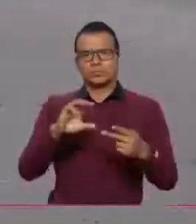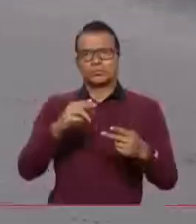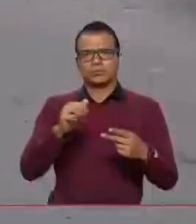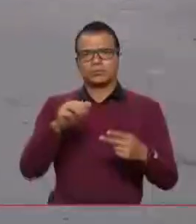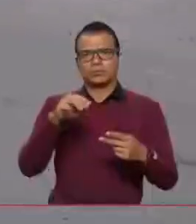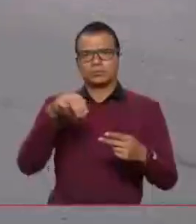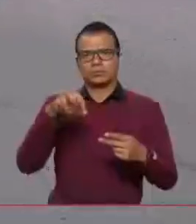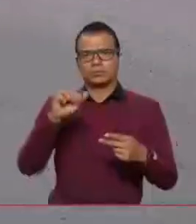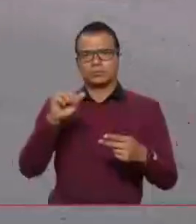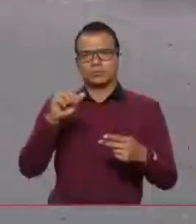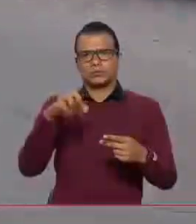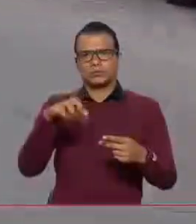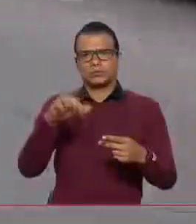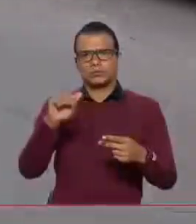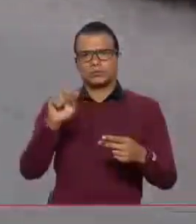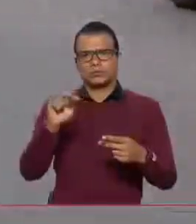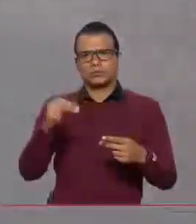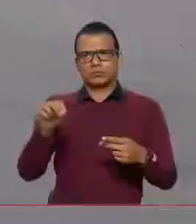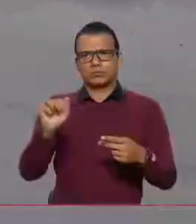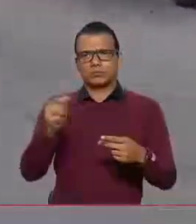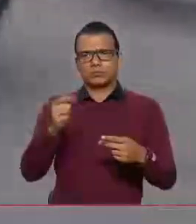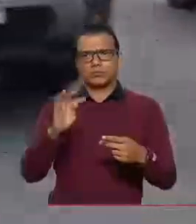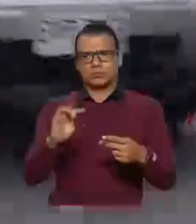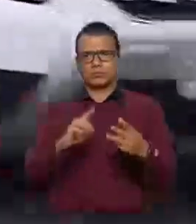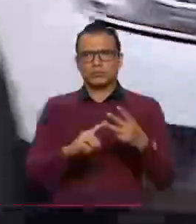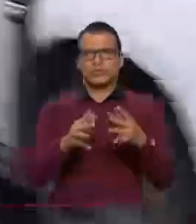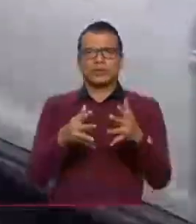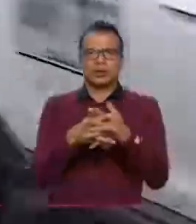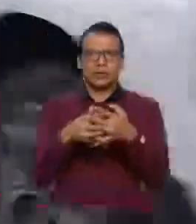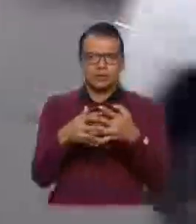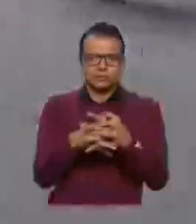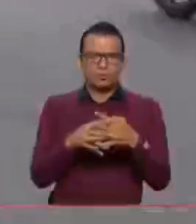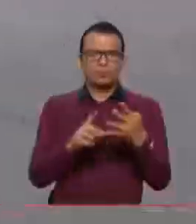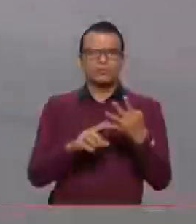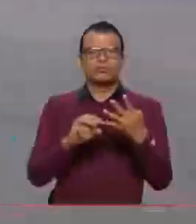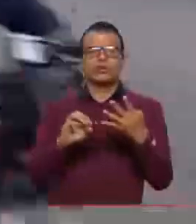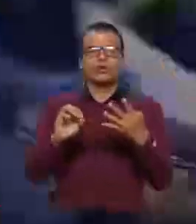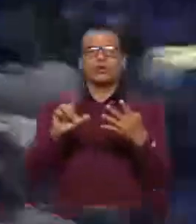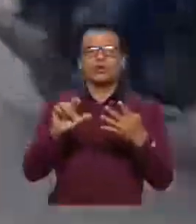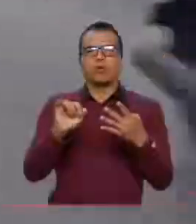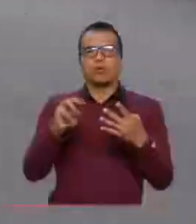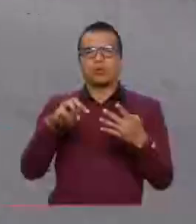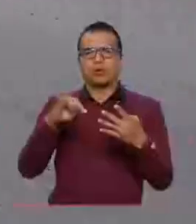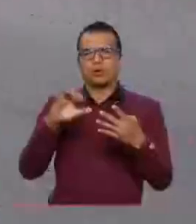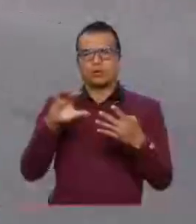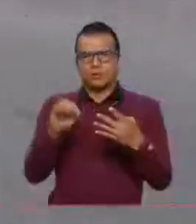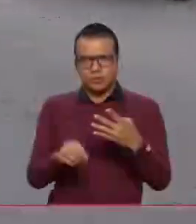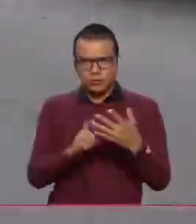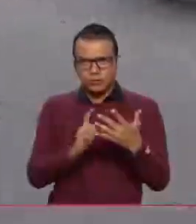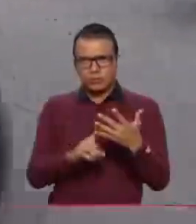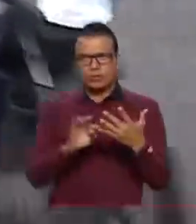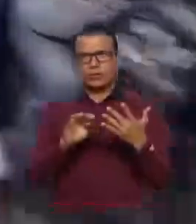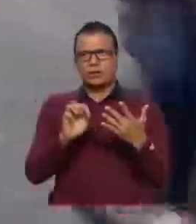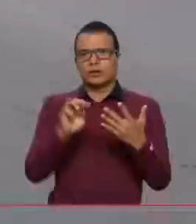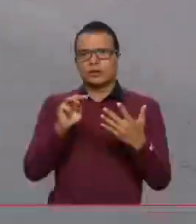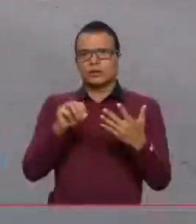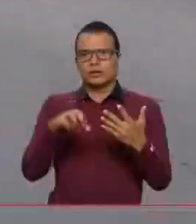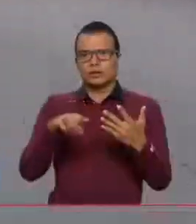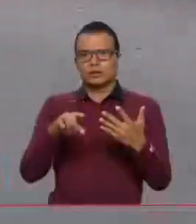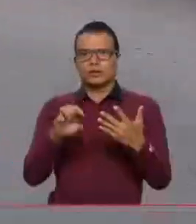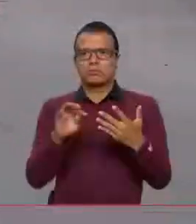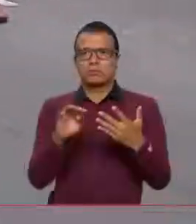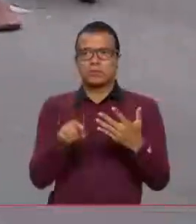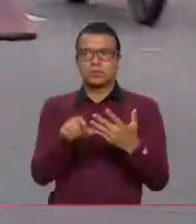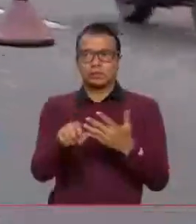y Templete, los únicos receptores de este evento. El problema grave es inseguridad. Aumenta